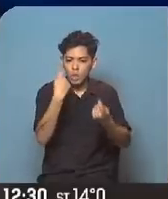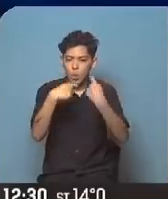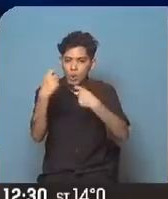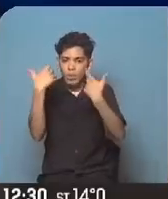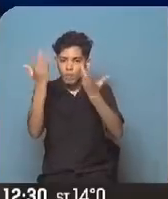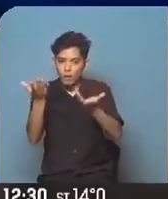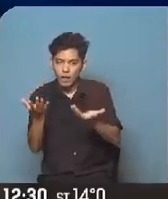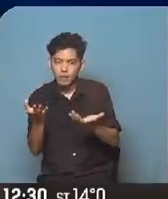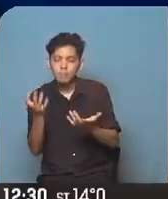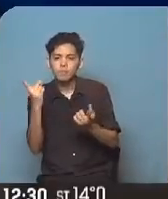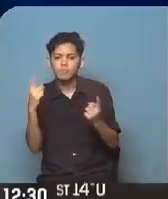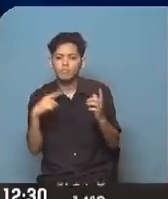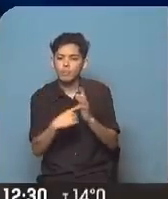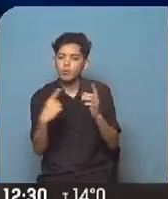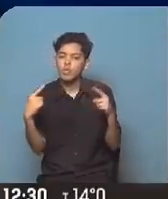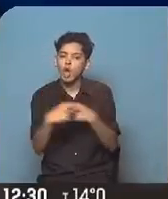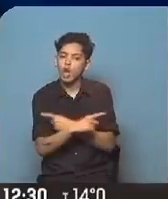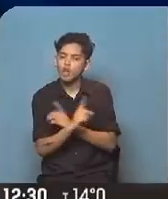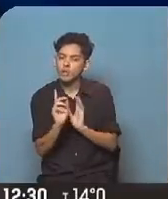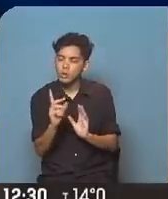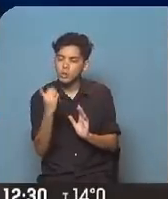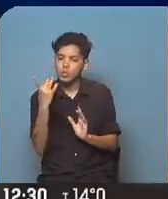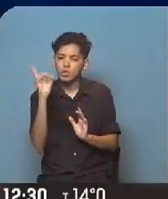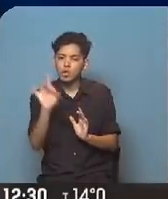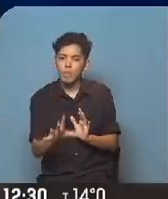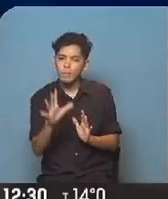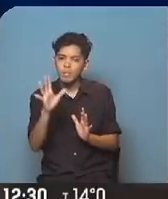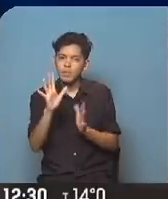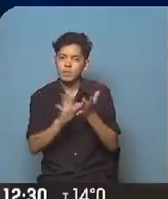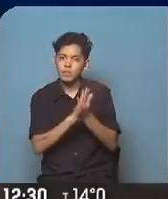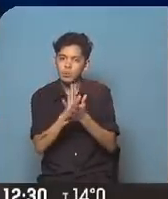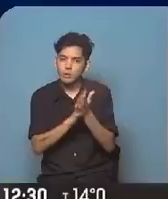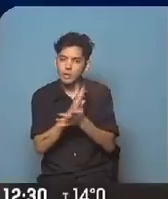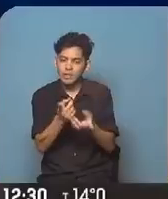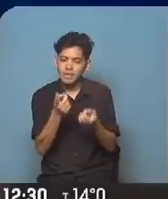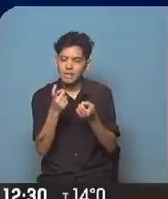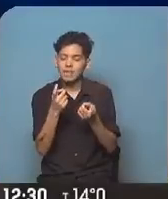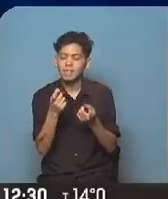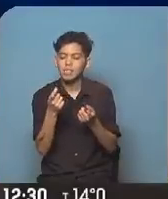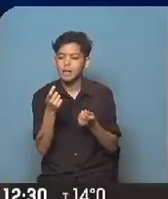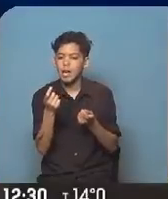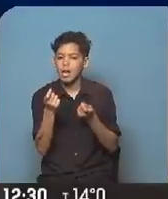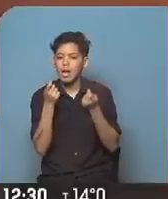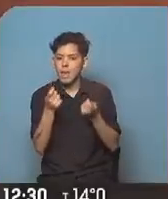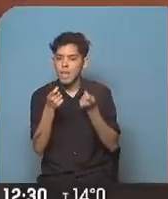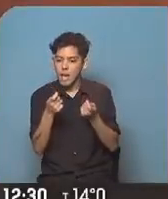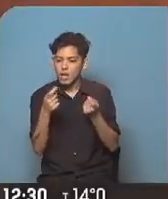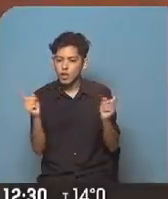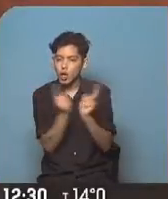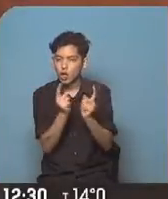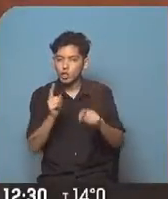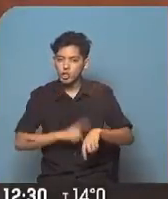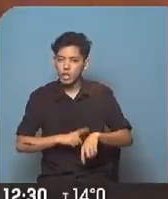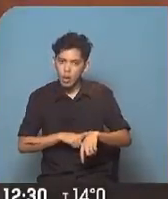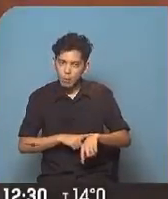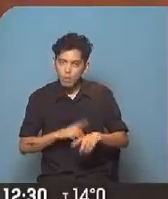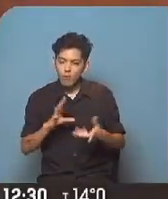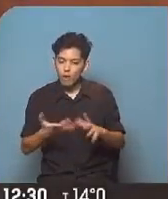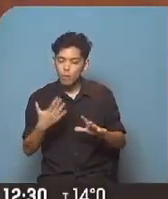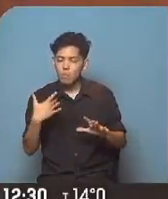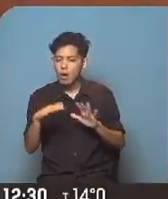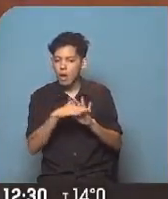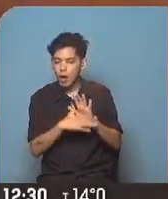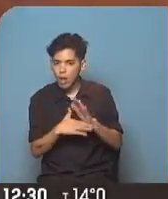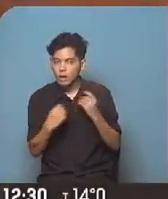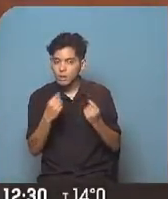en ese punto hay una contradicción y eso solo se justifica desde un punto de vista de necesidades fiscales de corto plazo. Es la única justificación que tiene este tipo de medidas. Si me decís si